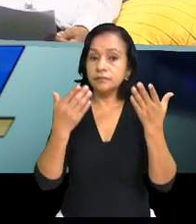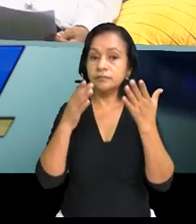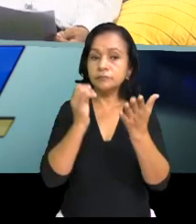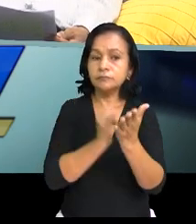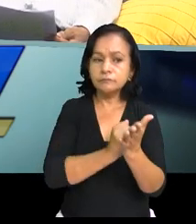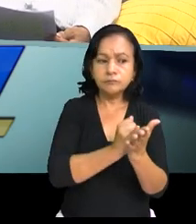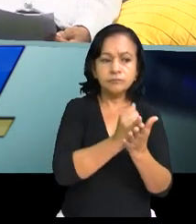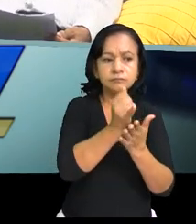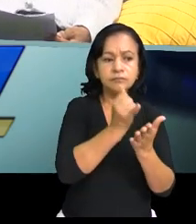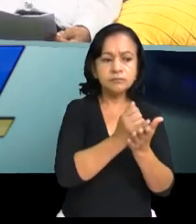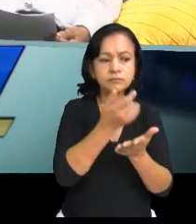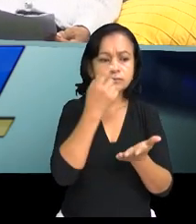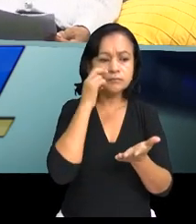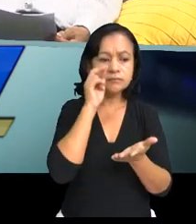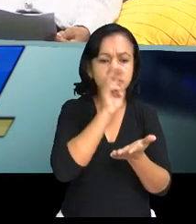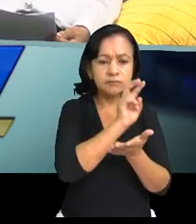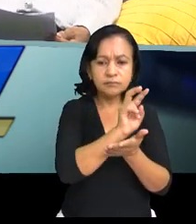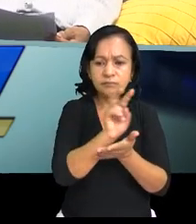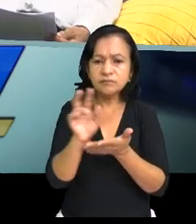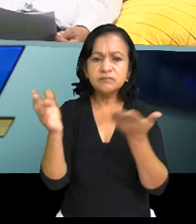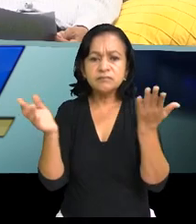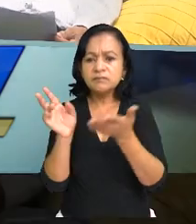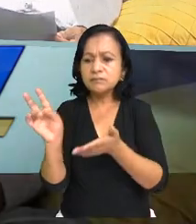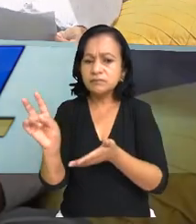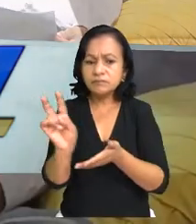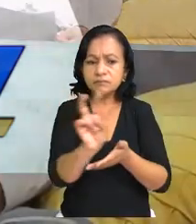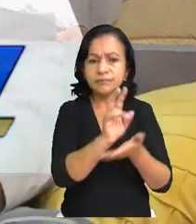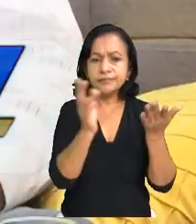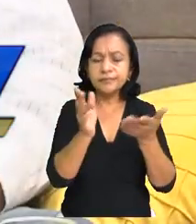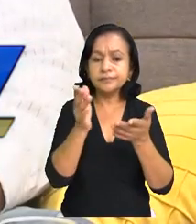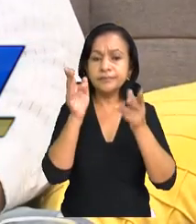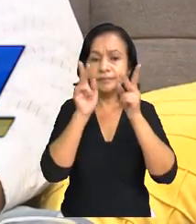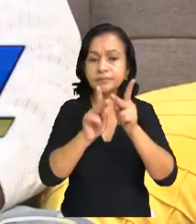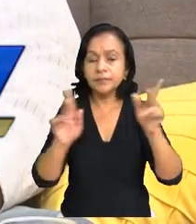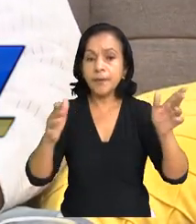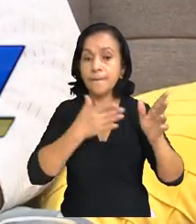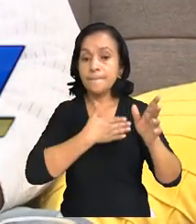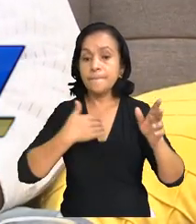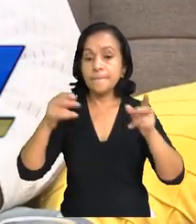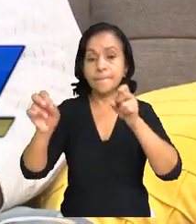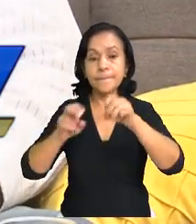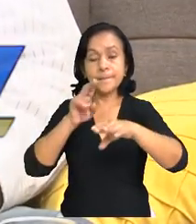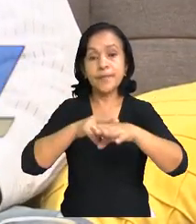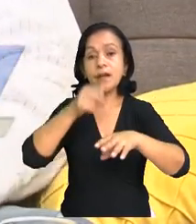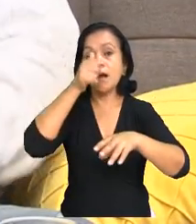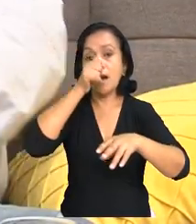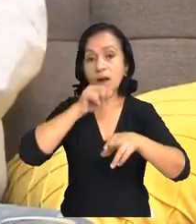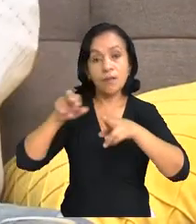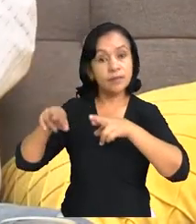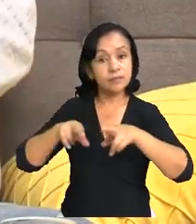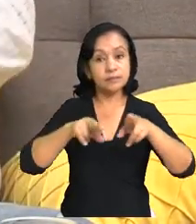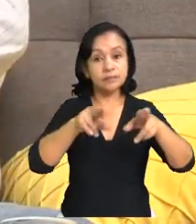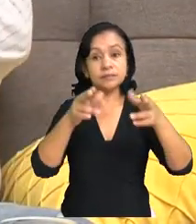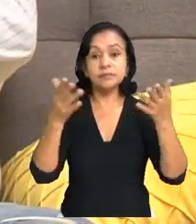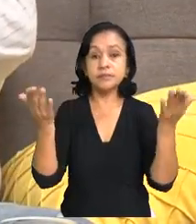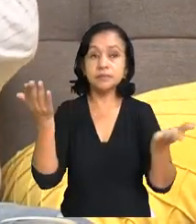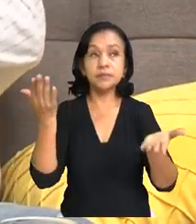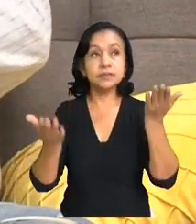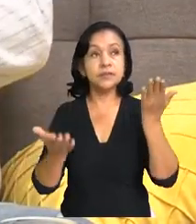diagnóstico para la mejora del Plan Nacional de Recursos Hídricos. Tal vez sería,